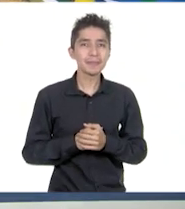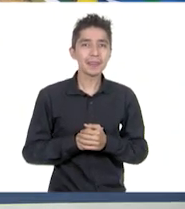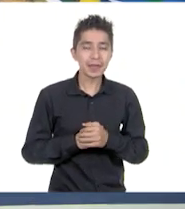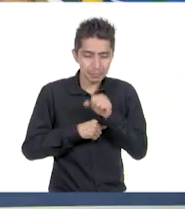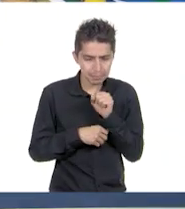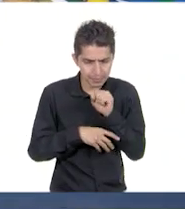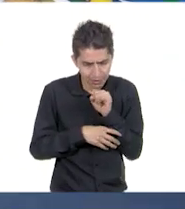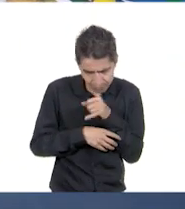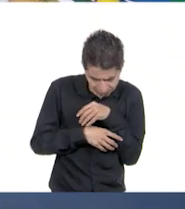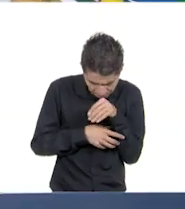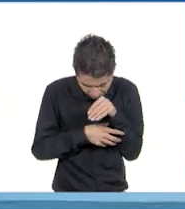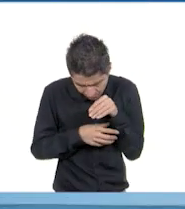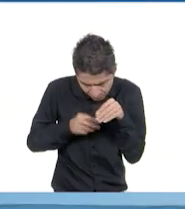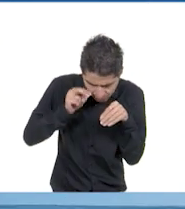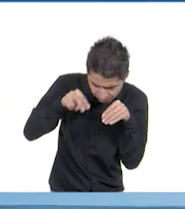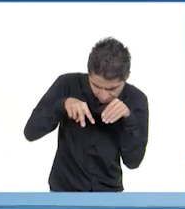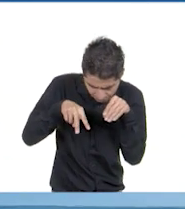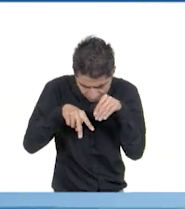Sí.